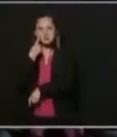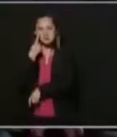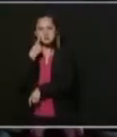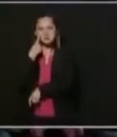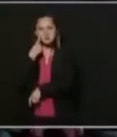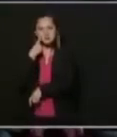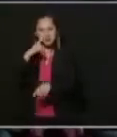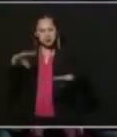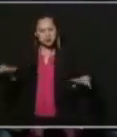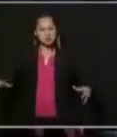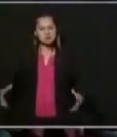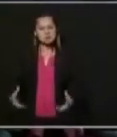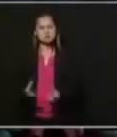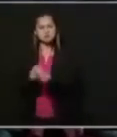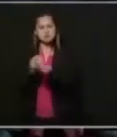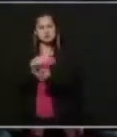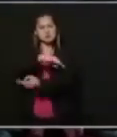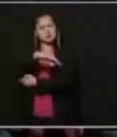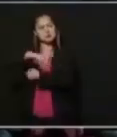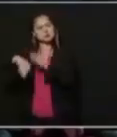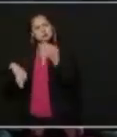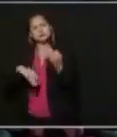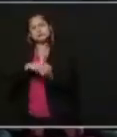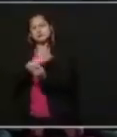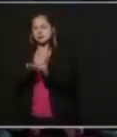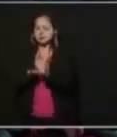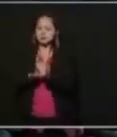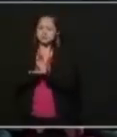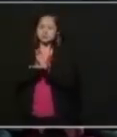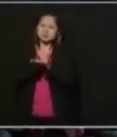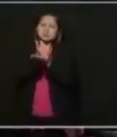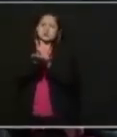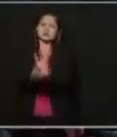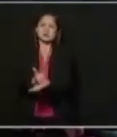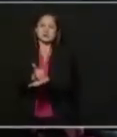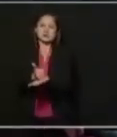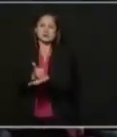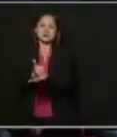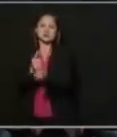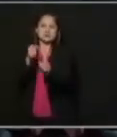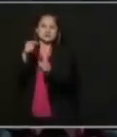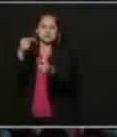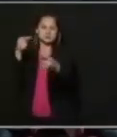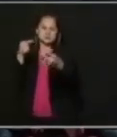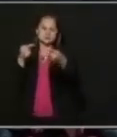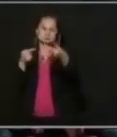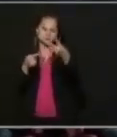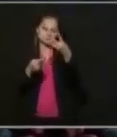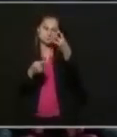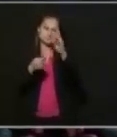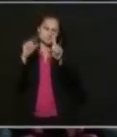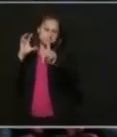ayudemos todos a convertir en realidad estos compromisos